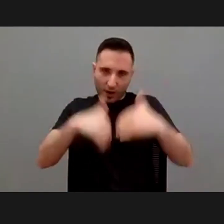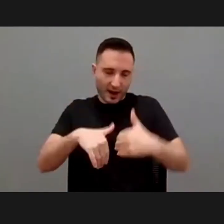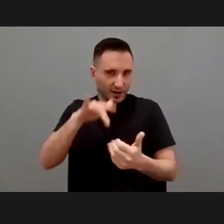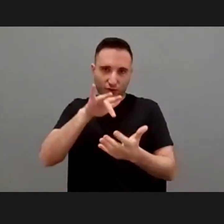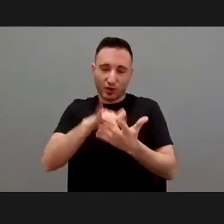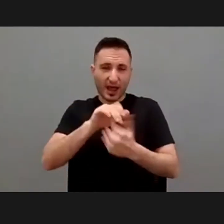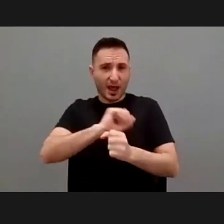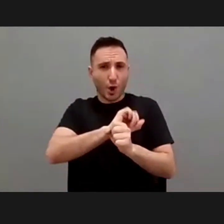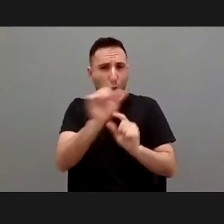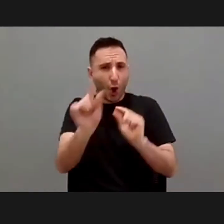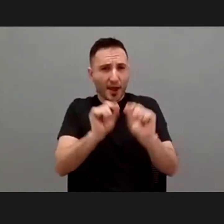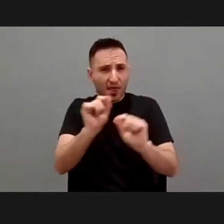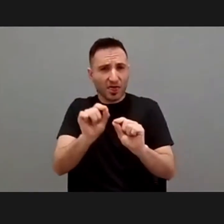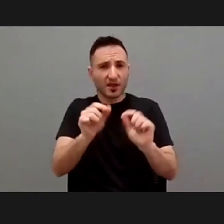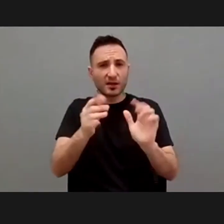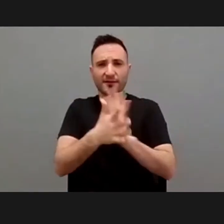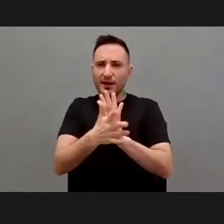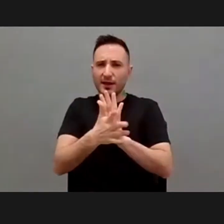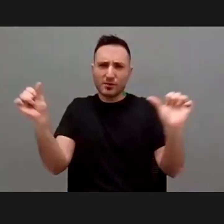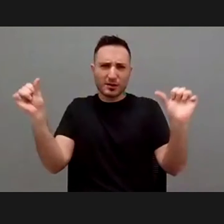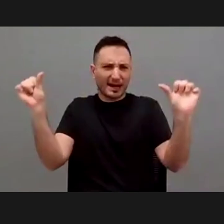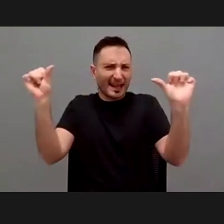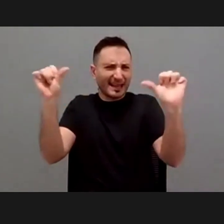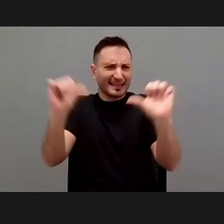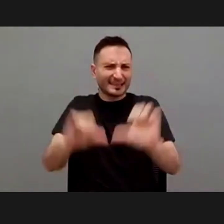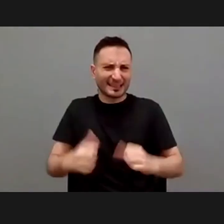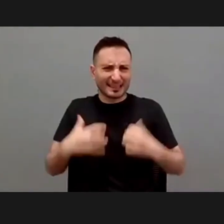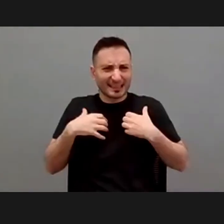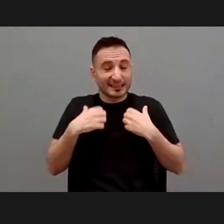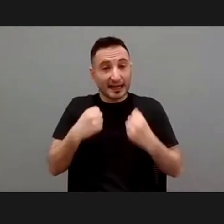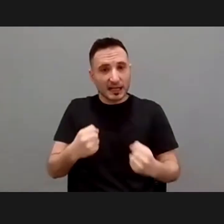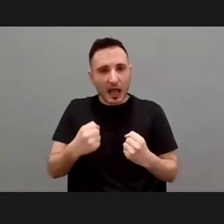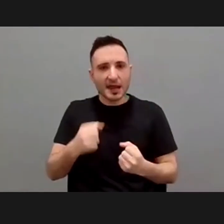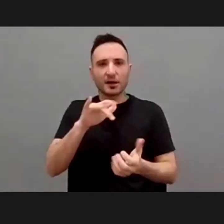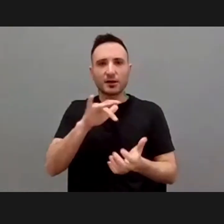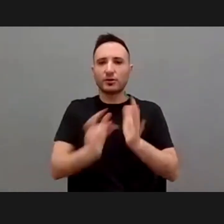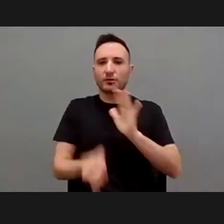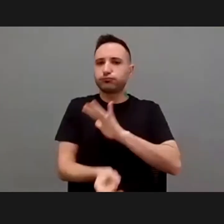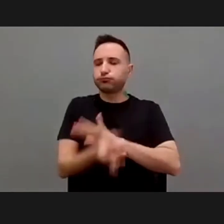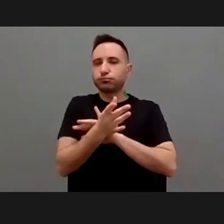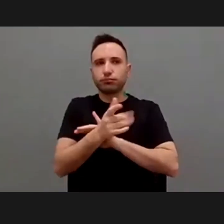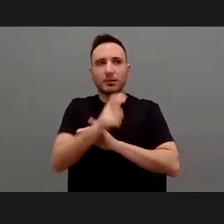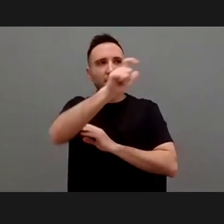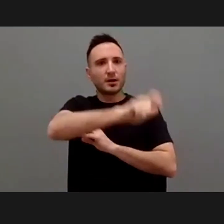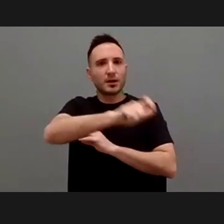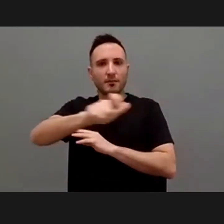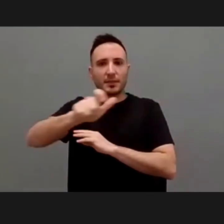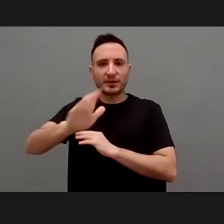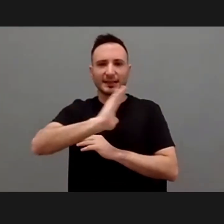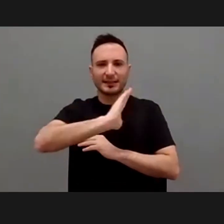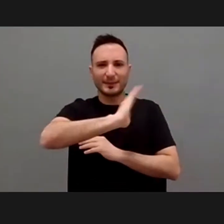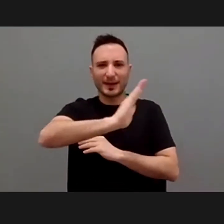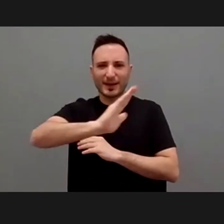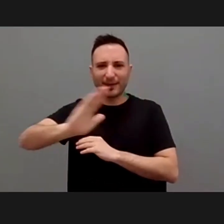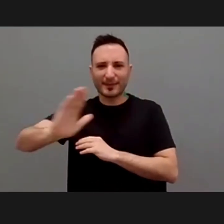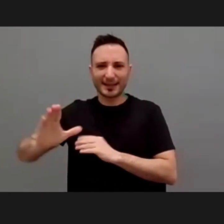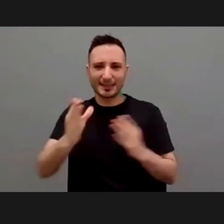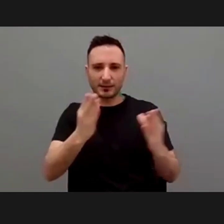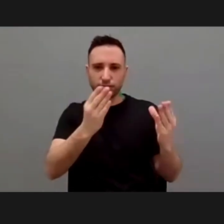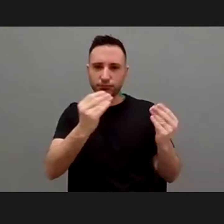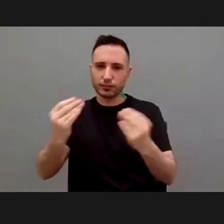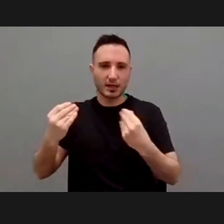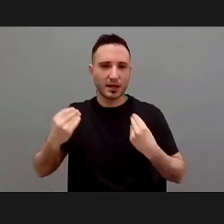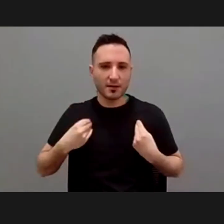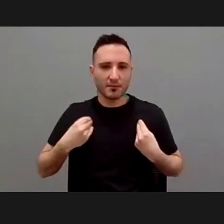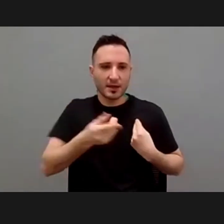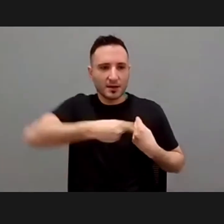crisis sanitaria que ha provocado, ha tenido una afectación muy importante en nuestra vida, no